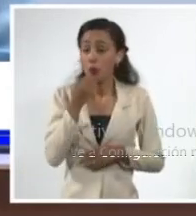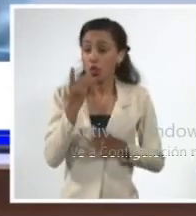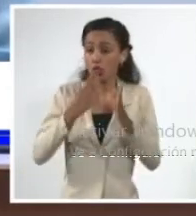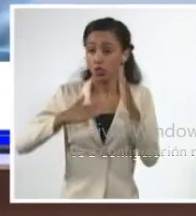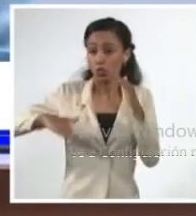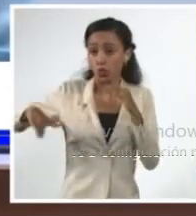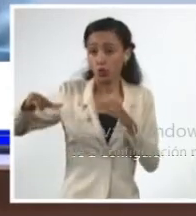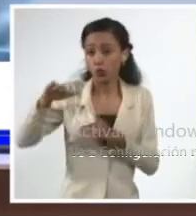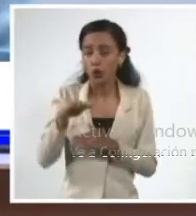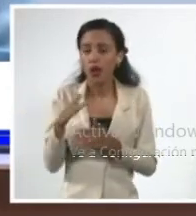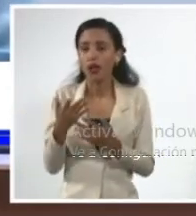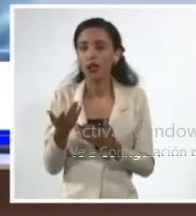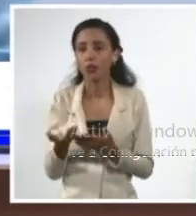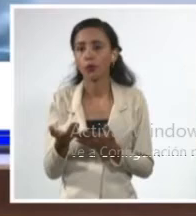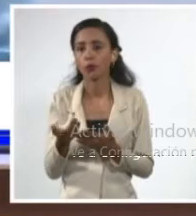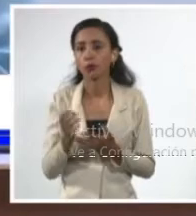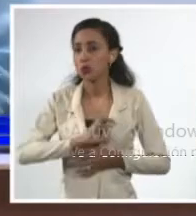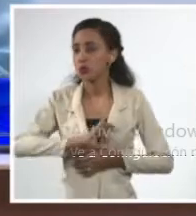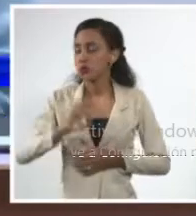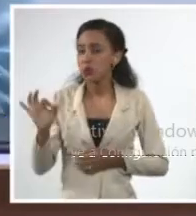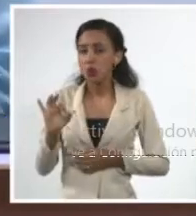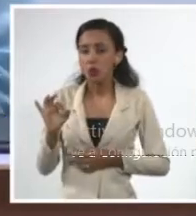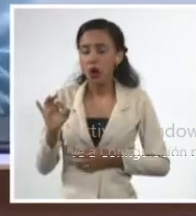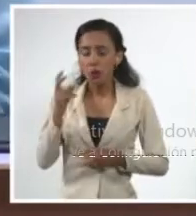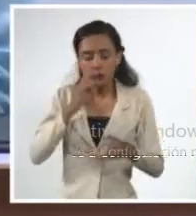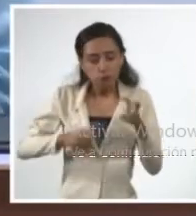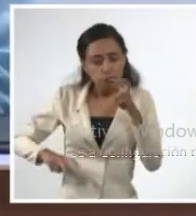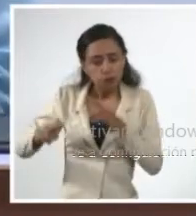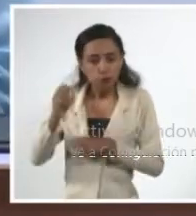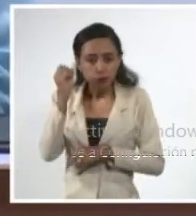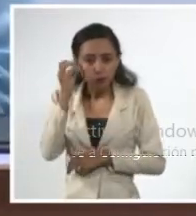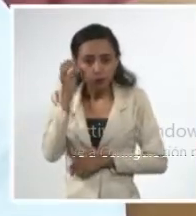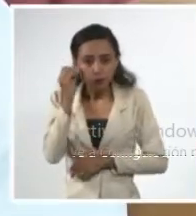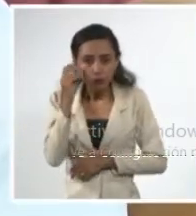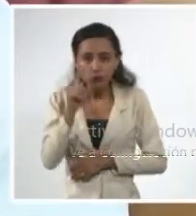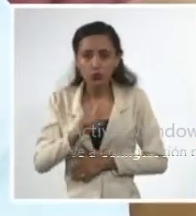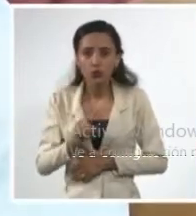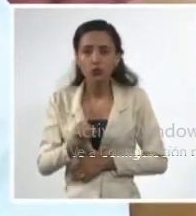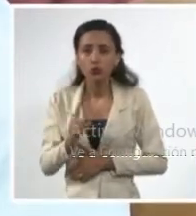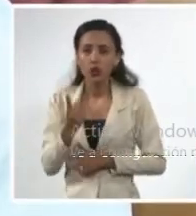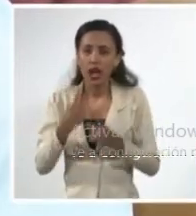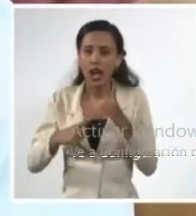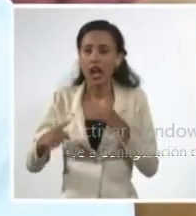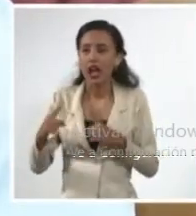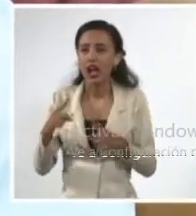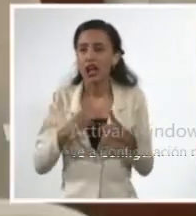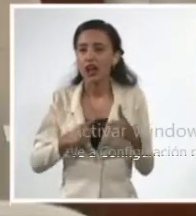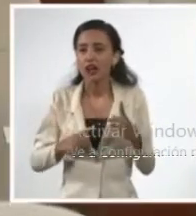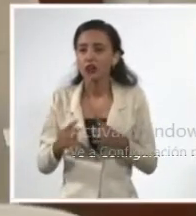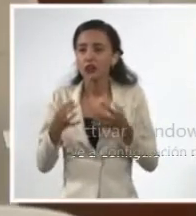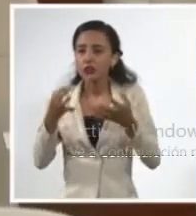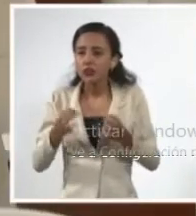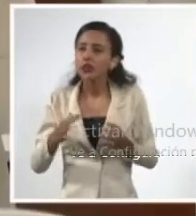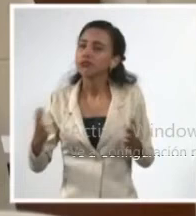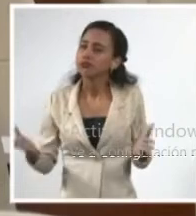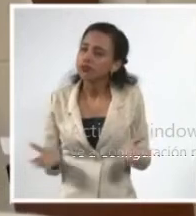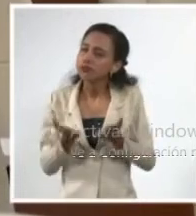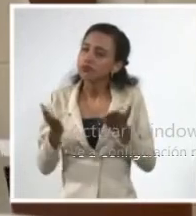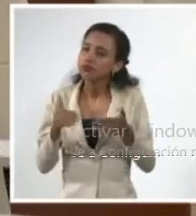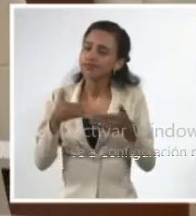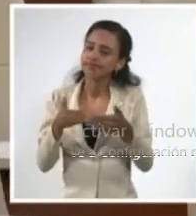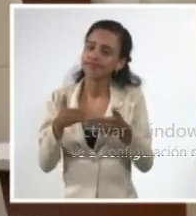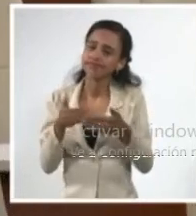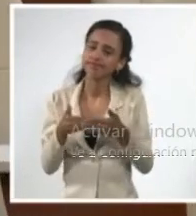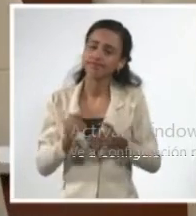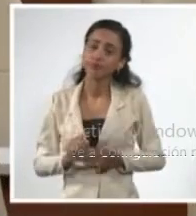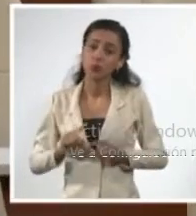doctorado, nunca la investigación y la innovación va a ser un elemento de avance en la empresa. Porque